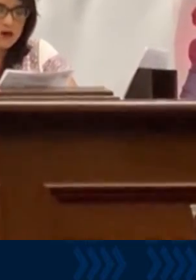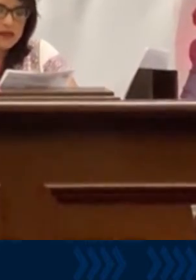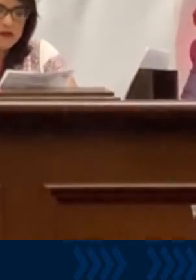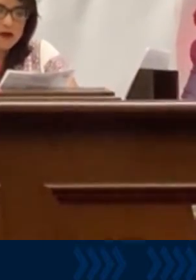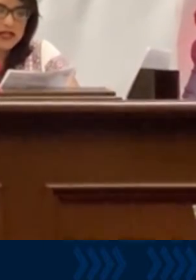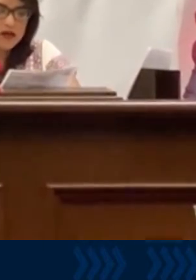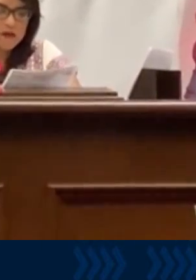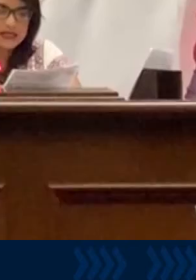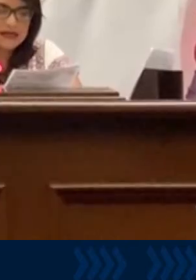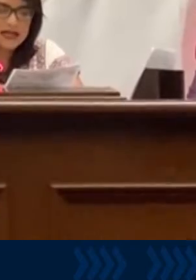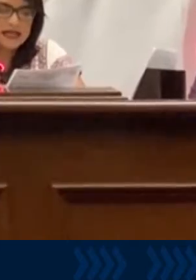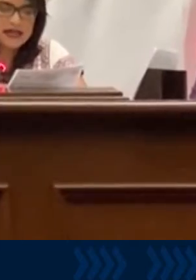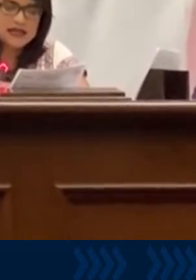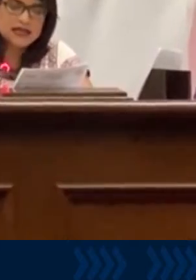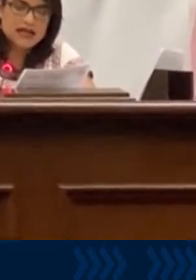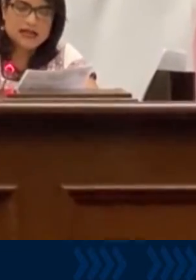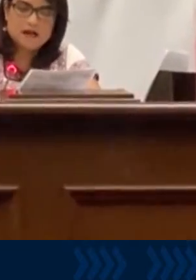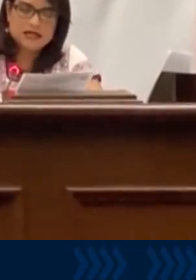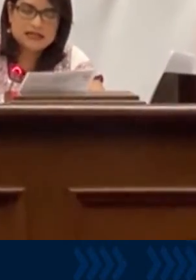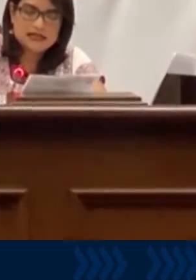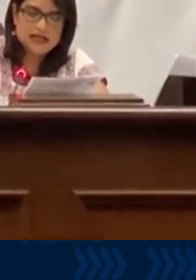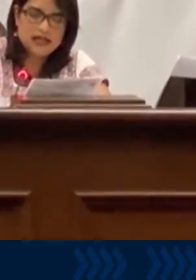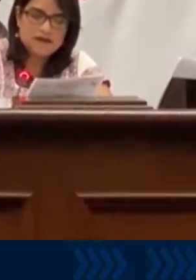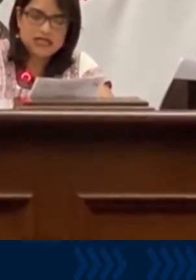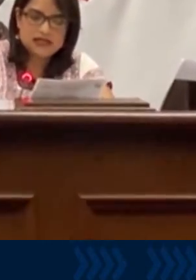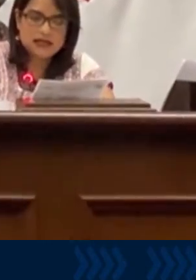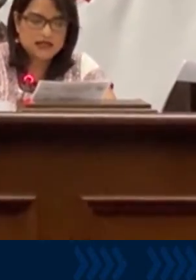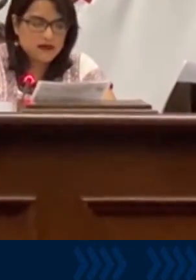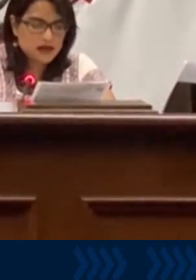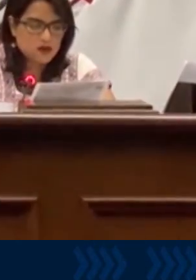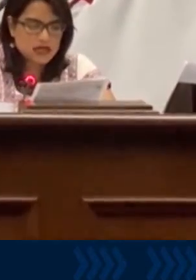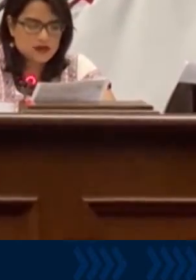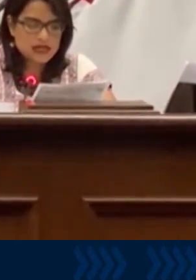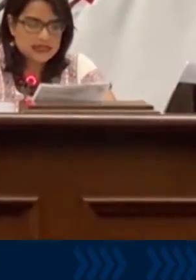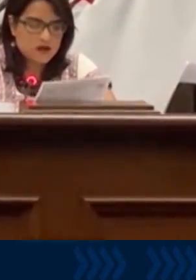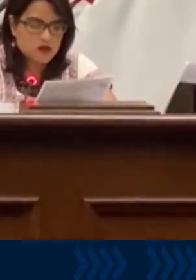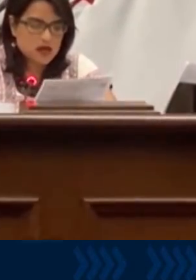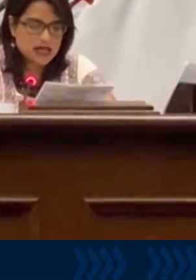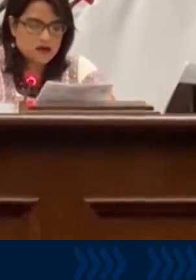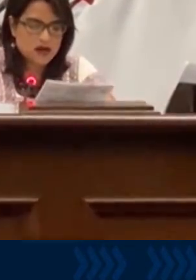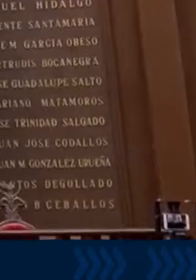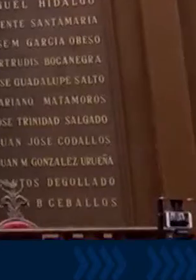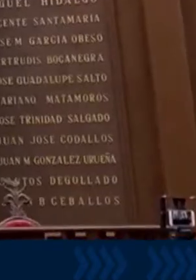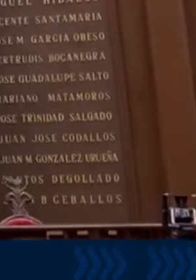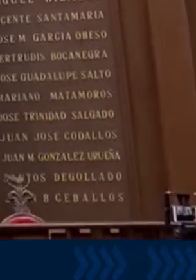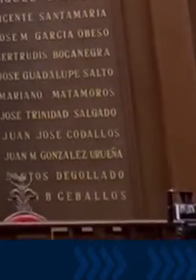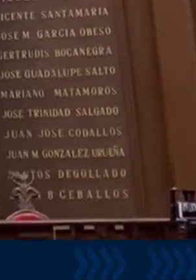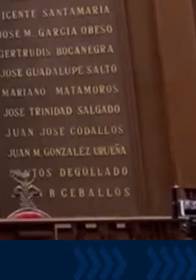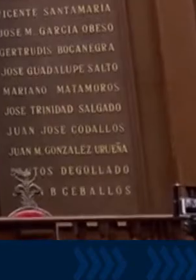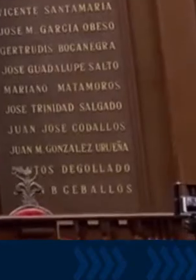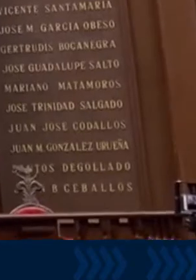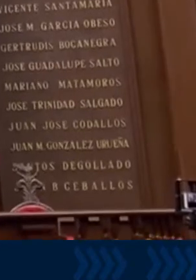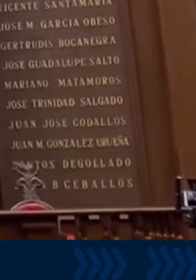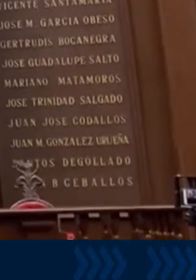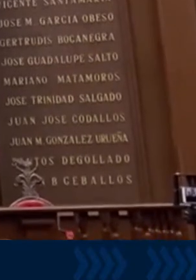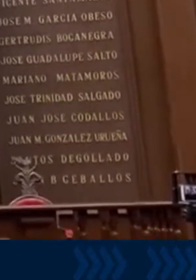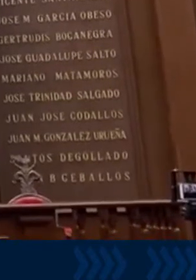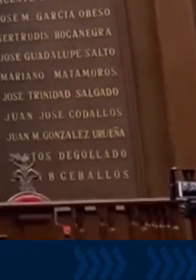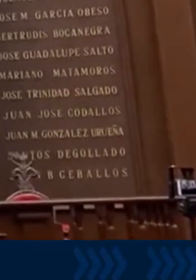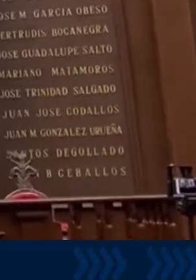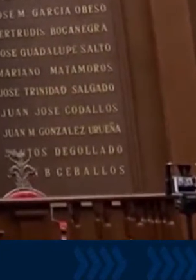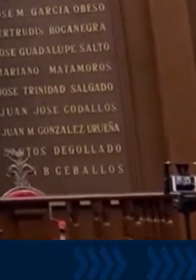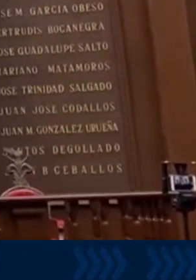Reconoció además que no existe una legislación en este sentido en el Congreso de Michoacán, por lo cual consideró que se deben de generar para poder